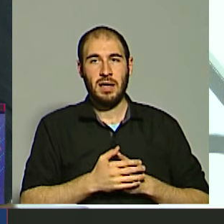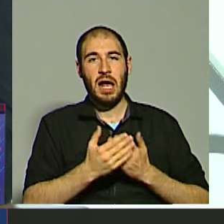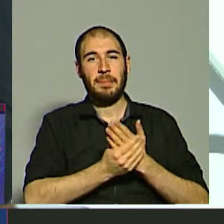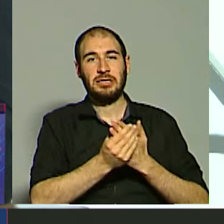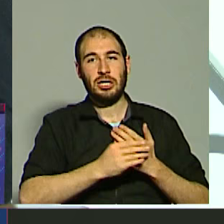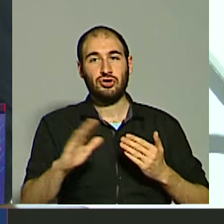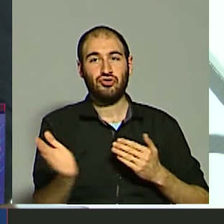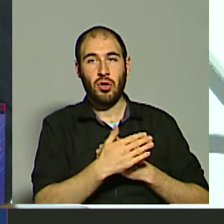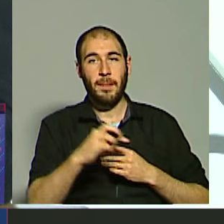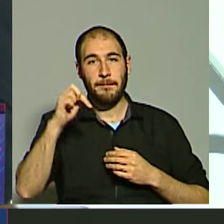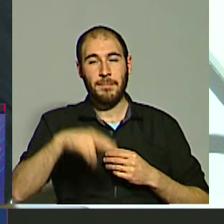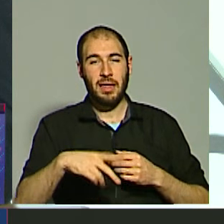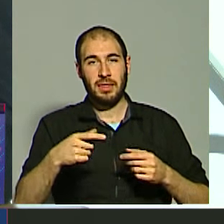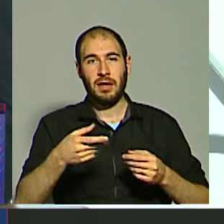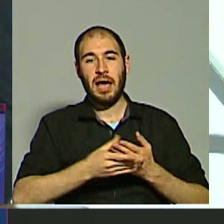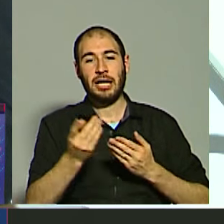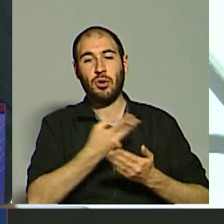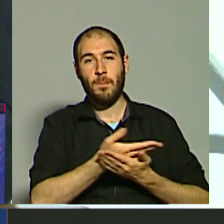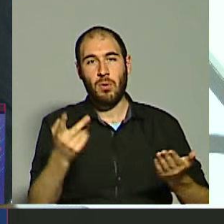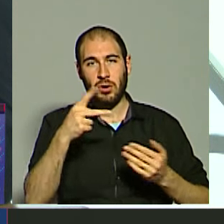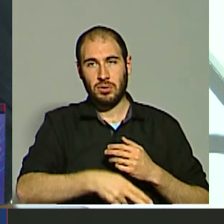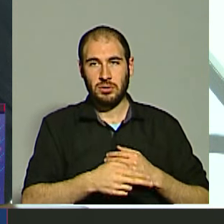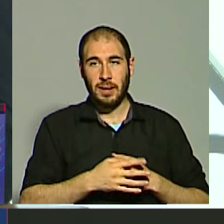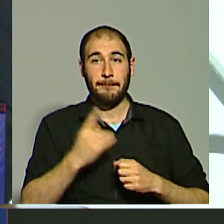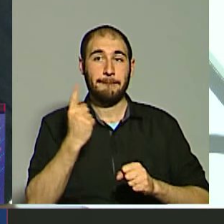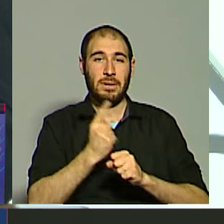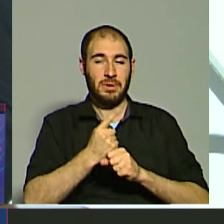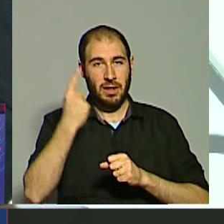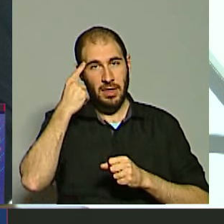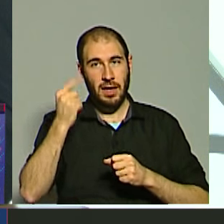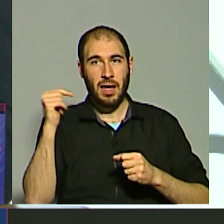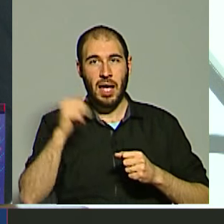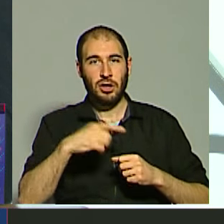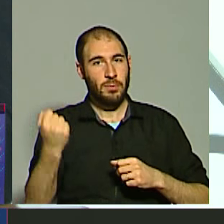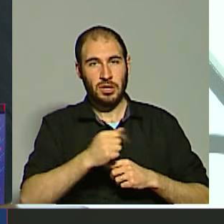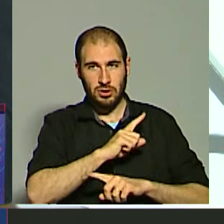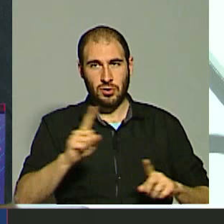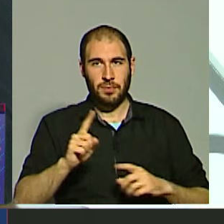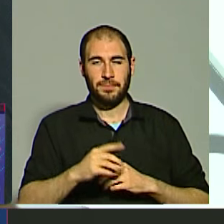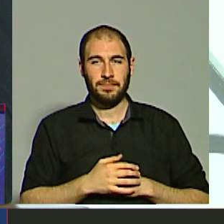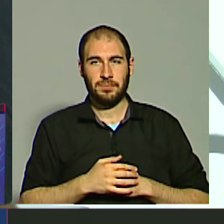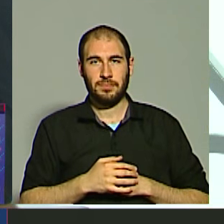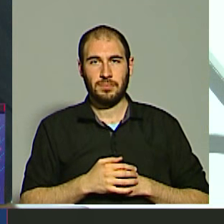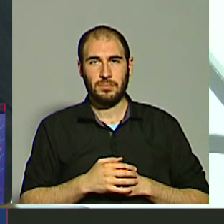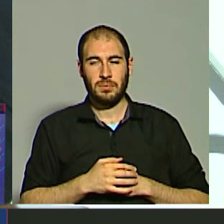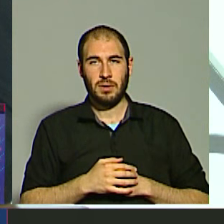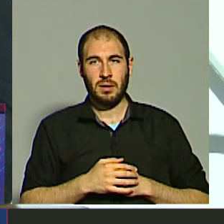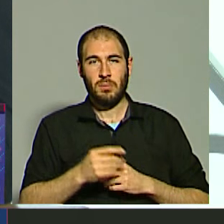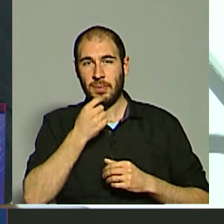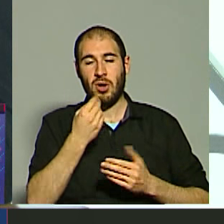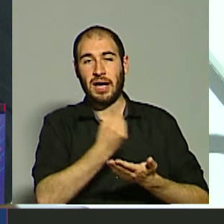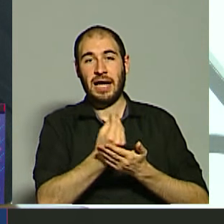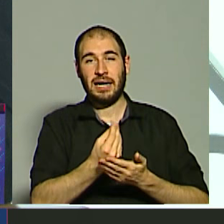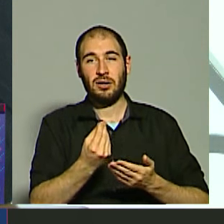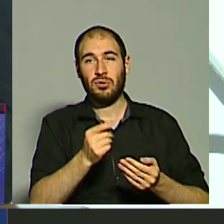los ministerios un plan de reducción del gasto público. Primero, por lo que consideran que no es sumamente importante, es decir, cantidad de